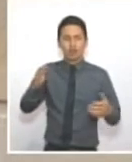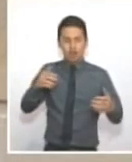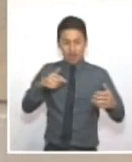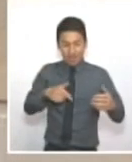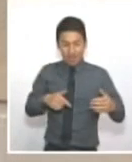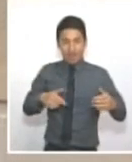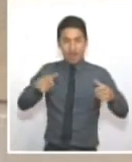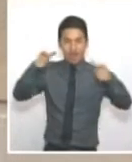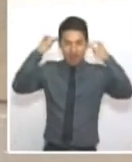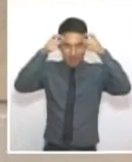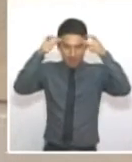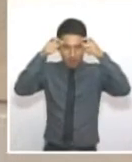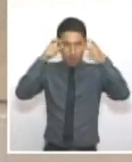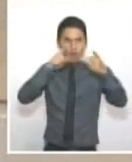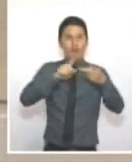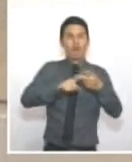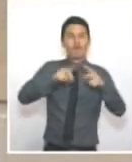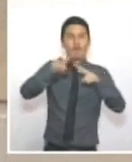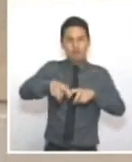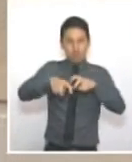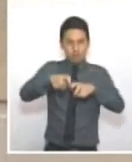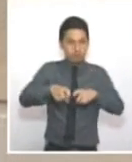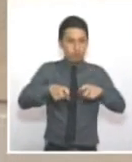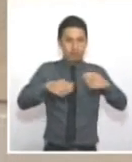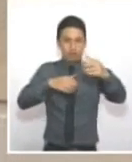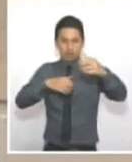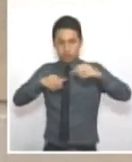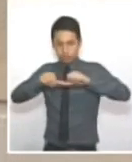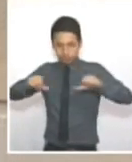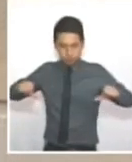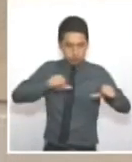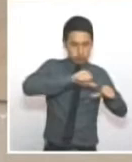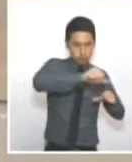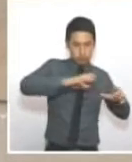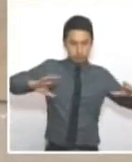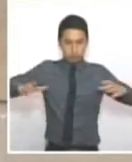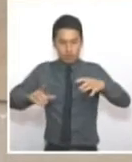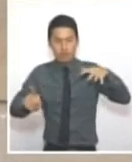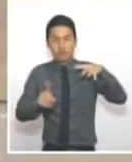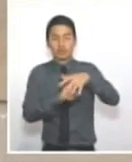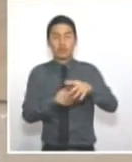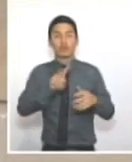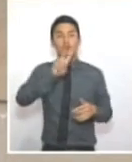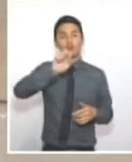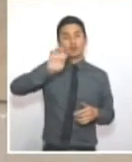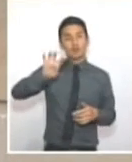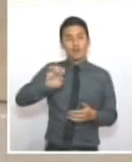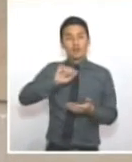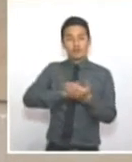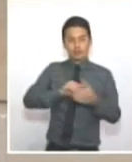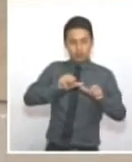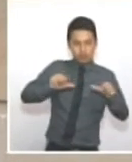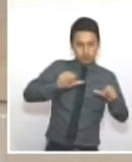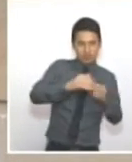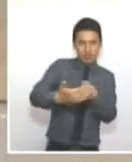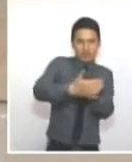y ganaderas, sin contar con los 2.9 millones de hectáreas de reservas mineras.